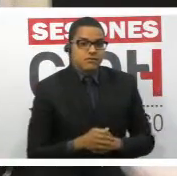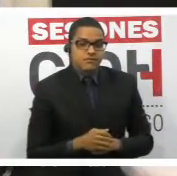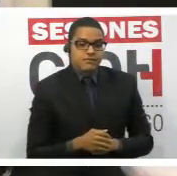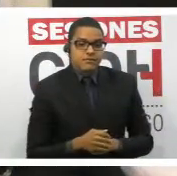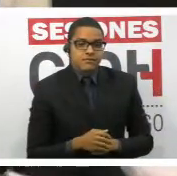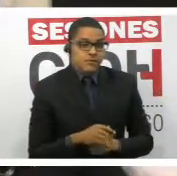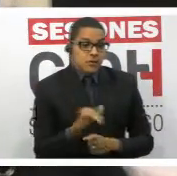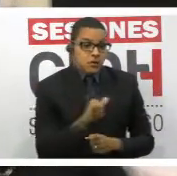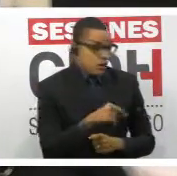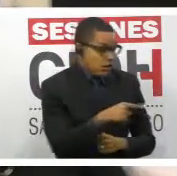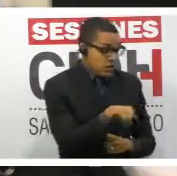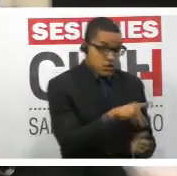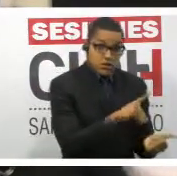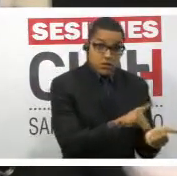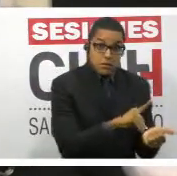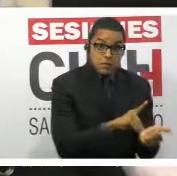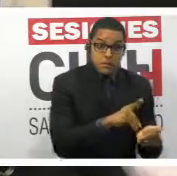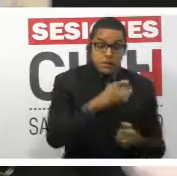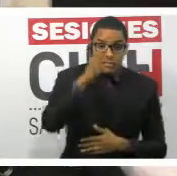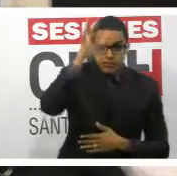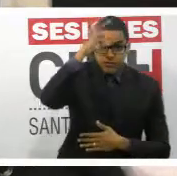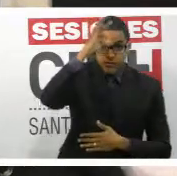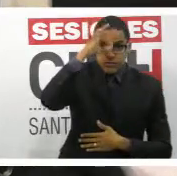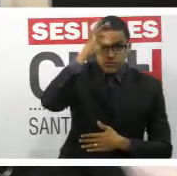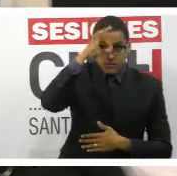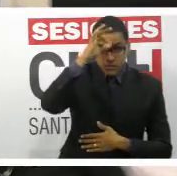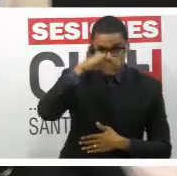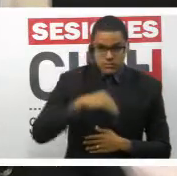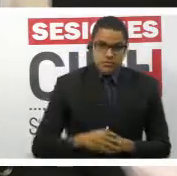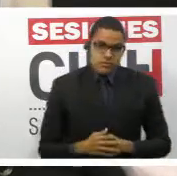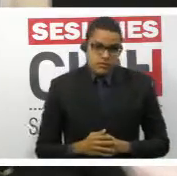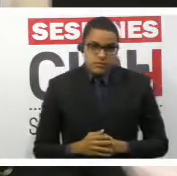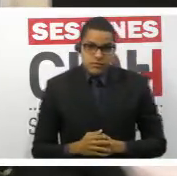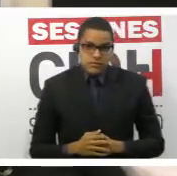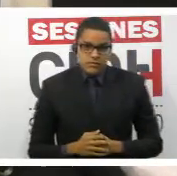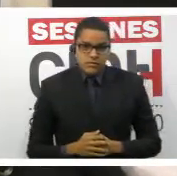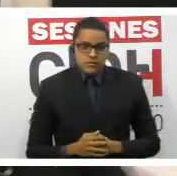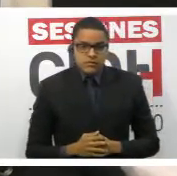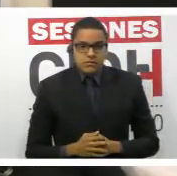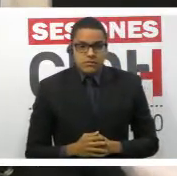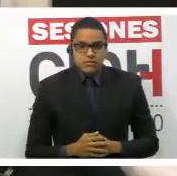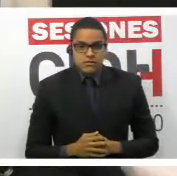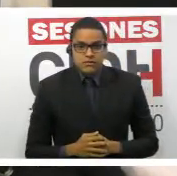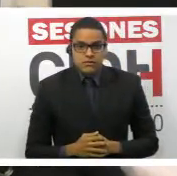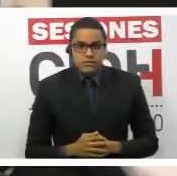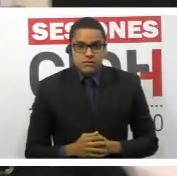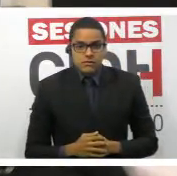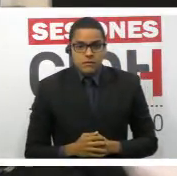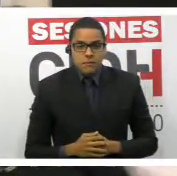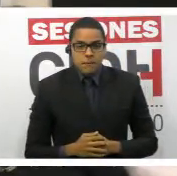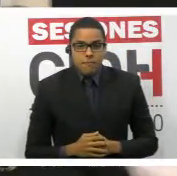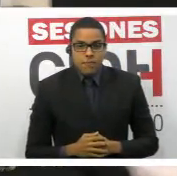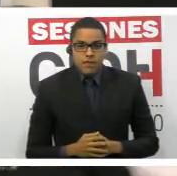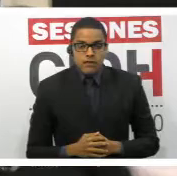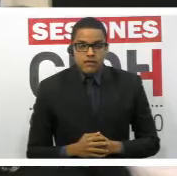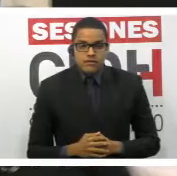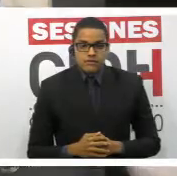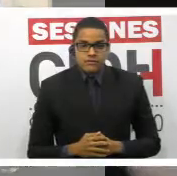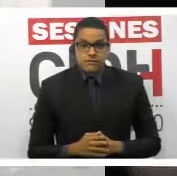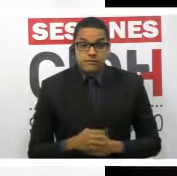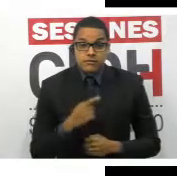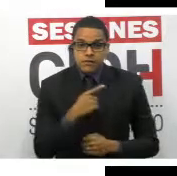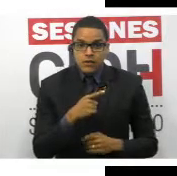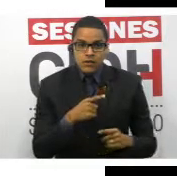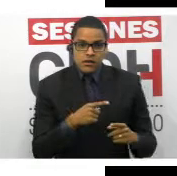perspectiva de la convención internacional de los derechos las personas con discapacidad y la legislación argentina la materia de salud y